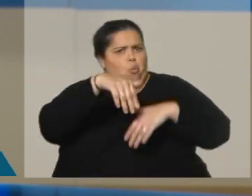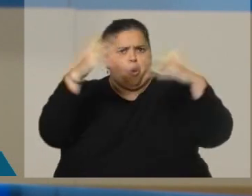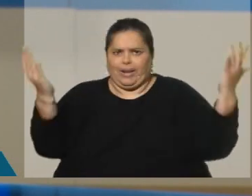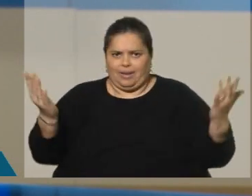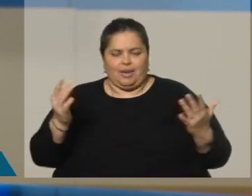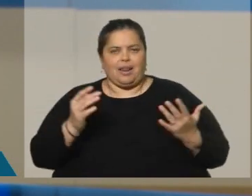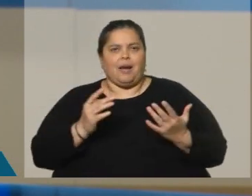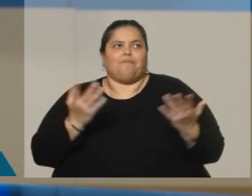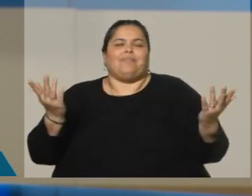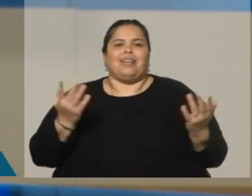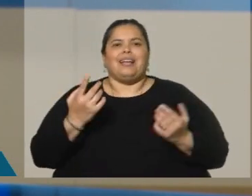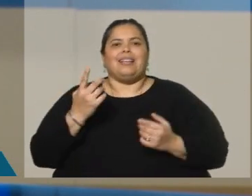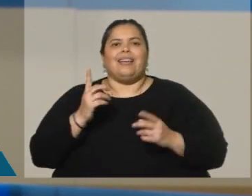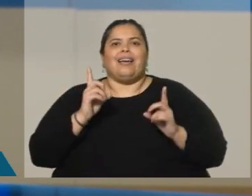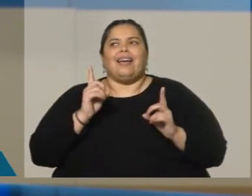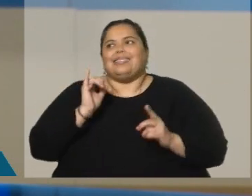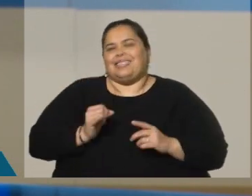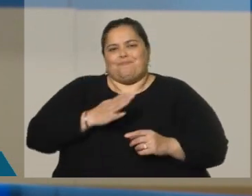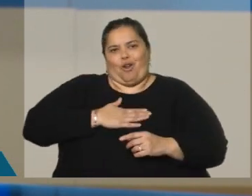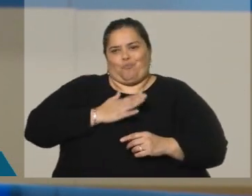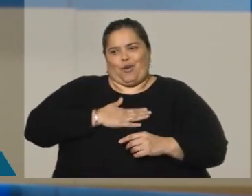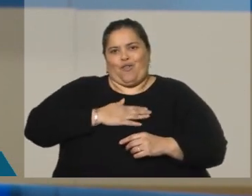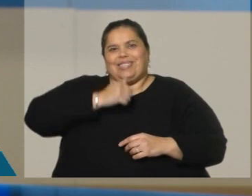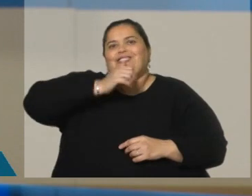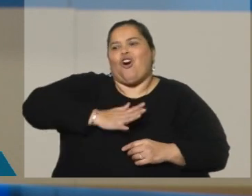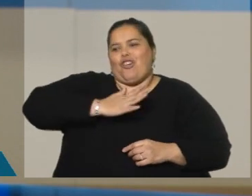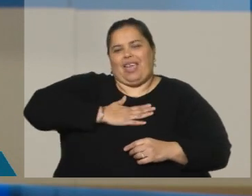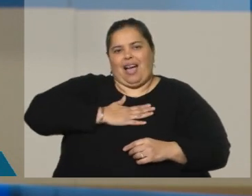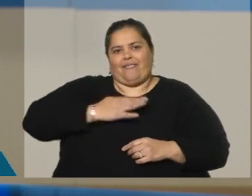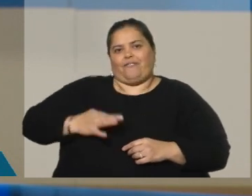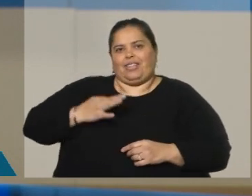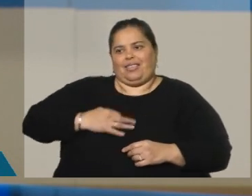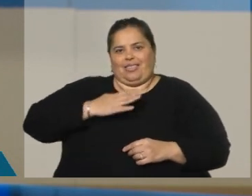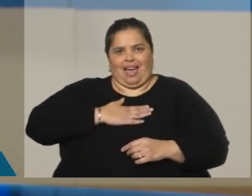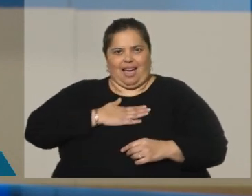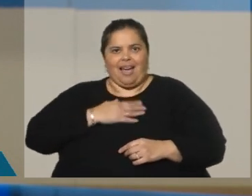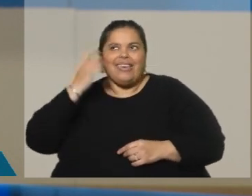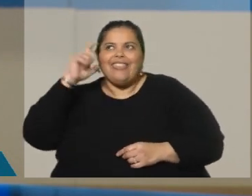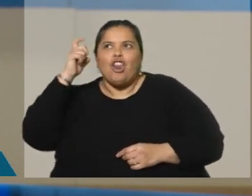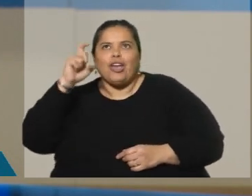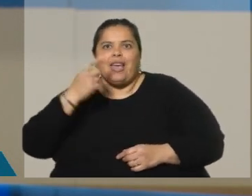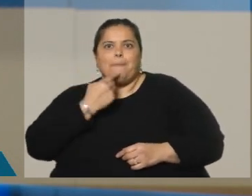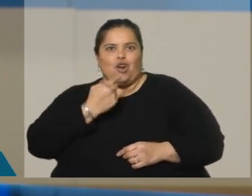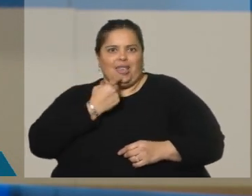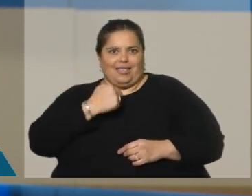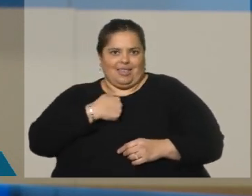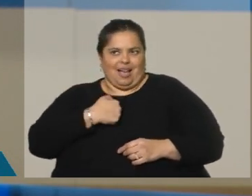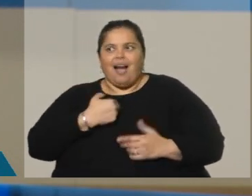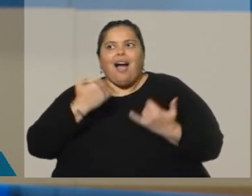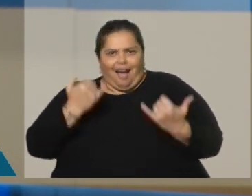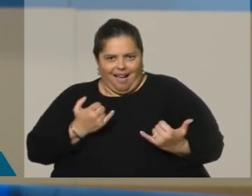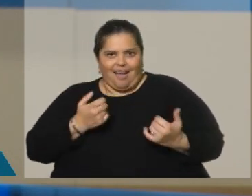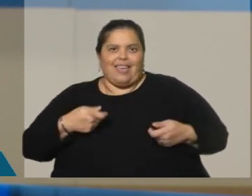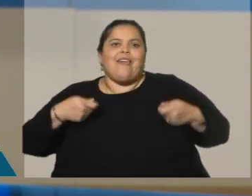sesgada de la historia También tenían sus aproximaciones políticas o abiertamente sus definiciones